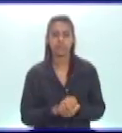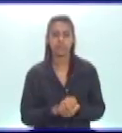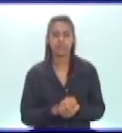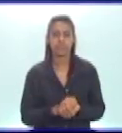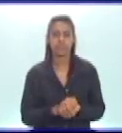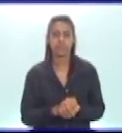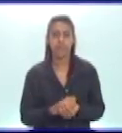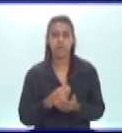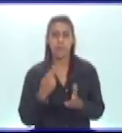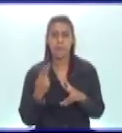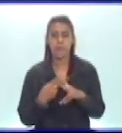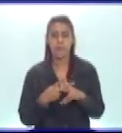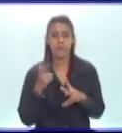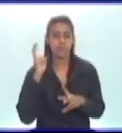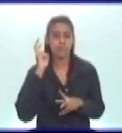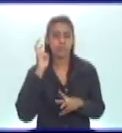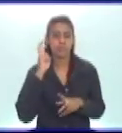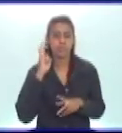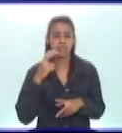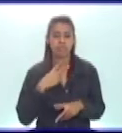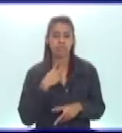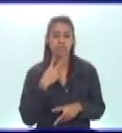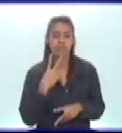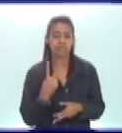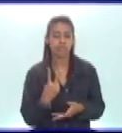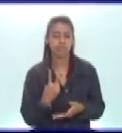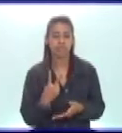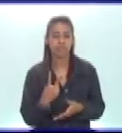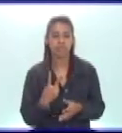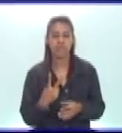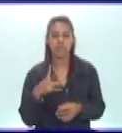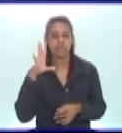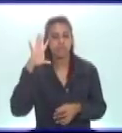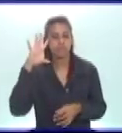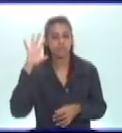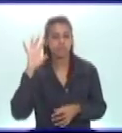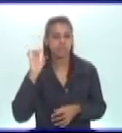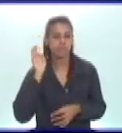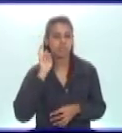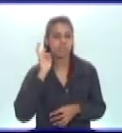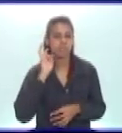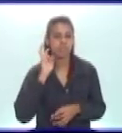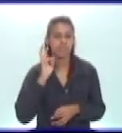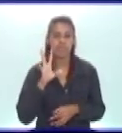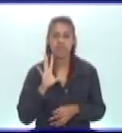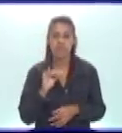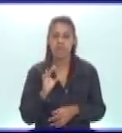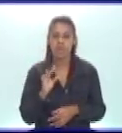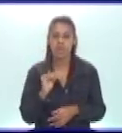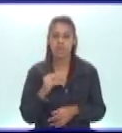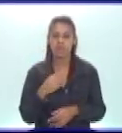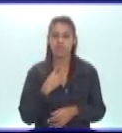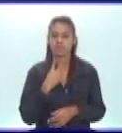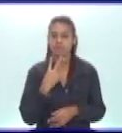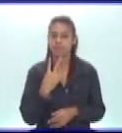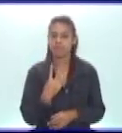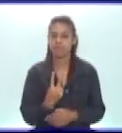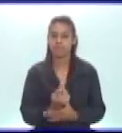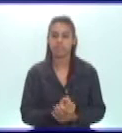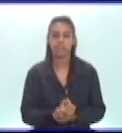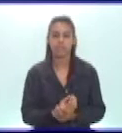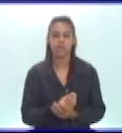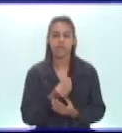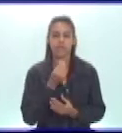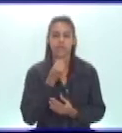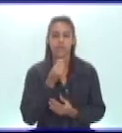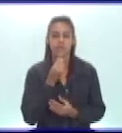Para los sonidos verbales estaríamos teniendo en cuenta la comprensión de los sonidos del habla y de las voces. Aquí podemos hablar